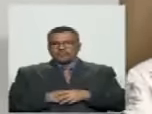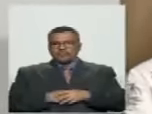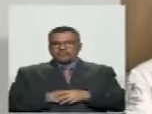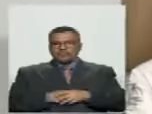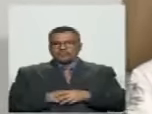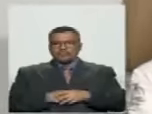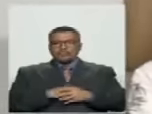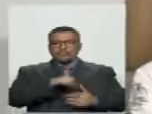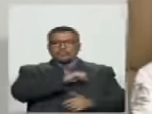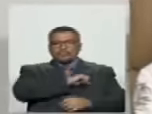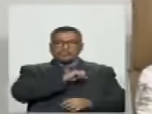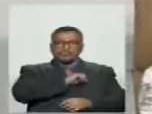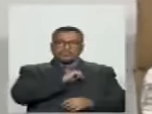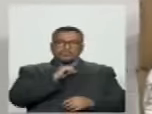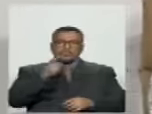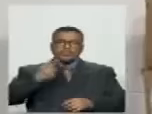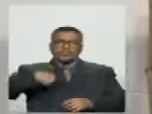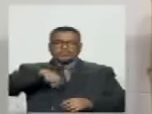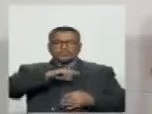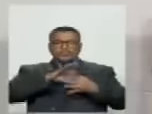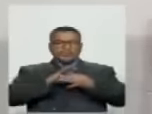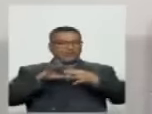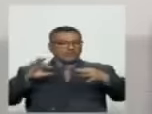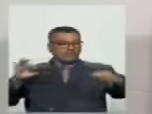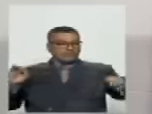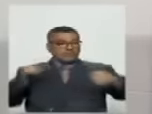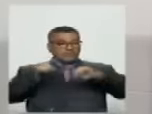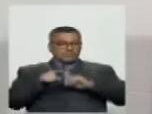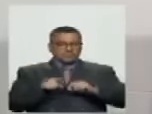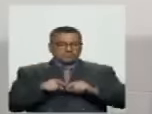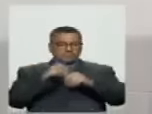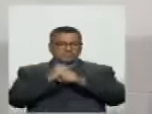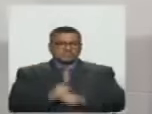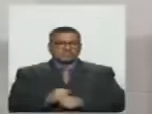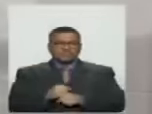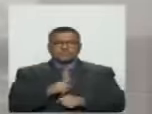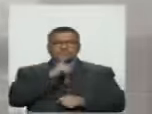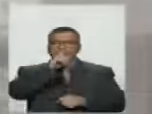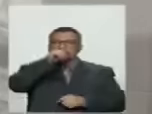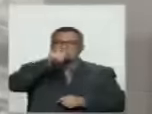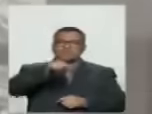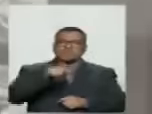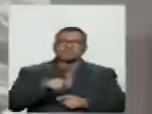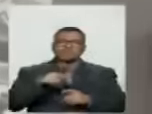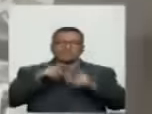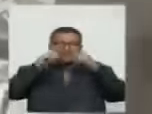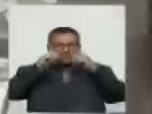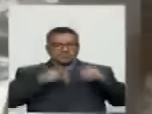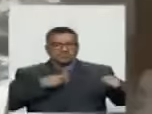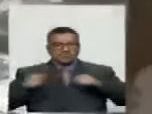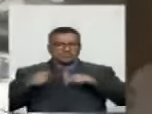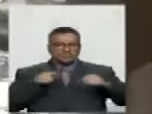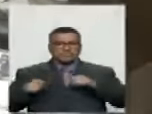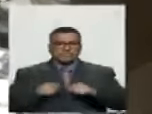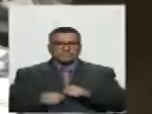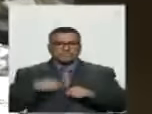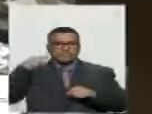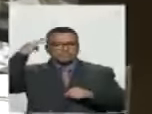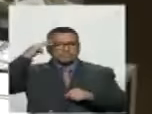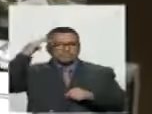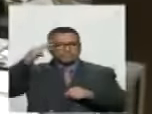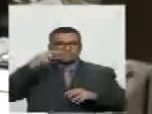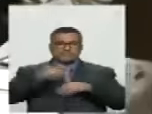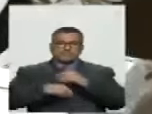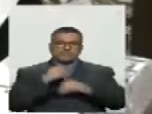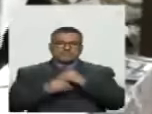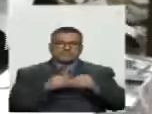El temor al aislamiento, que es lo que determina la espiral del silencio y que es lo que determina el control de la mente que